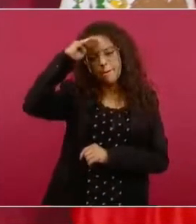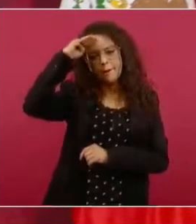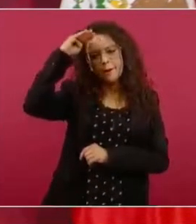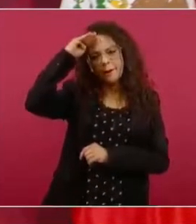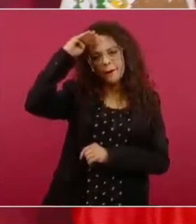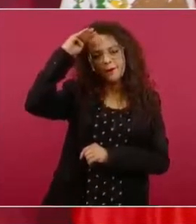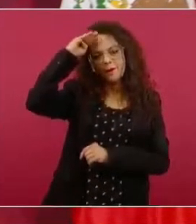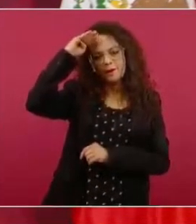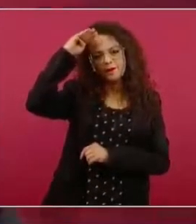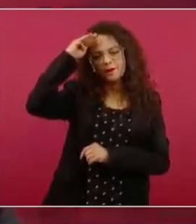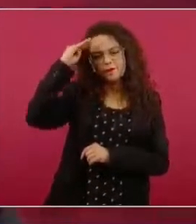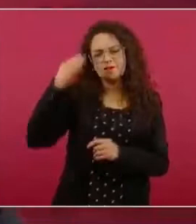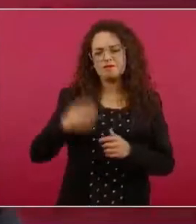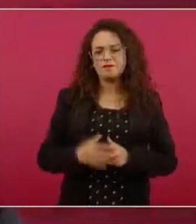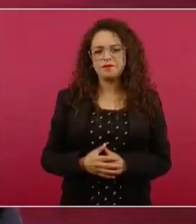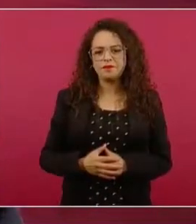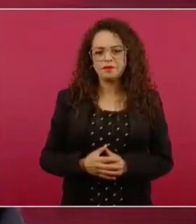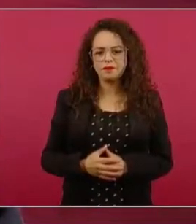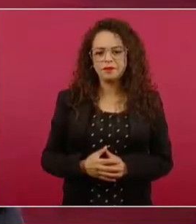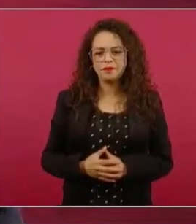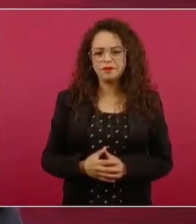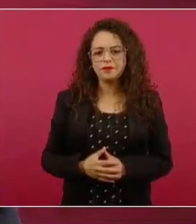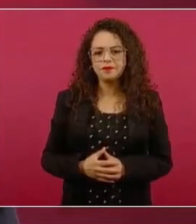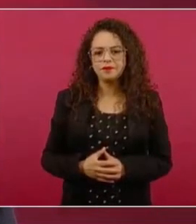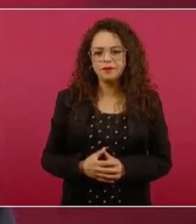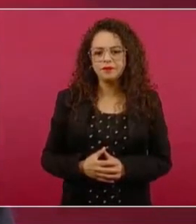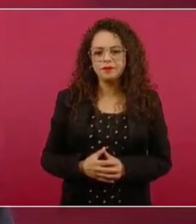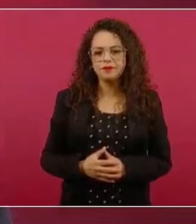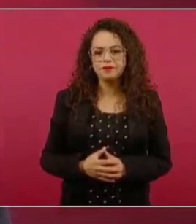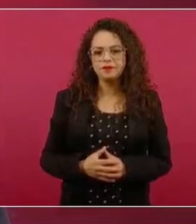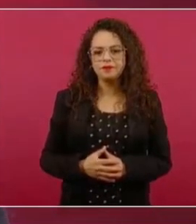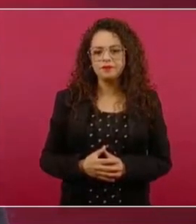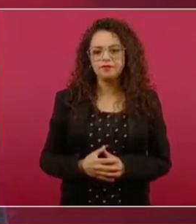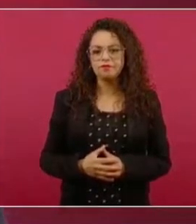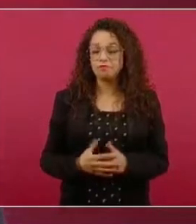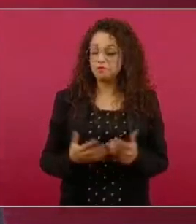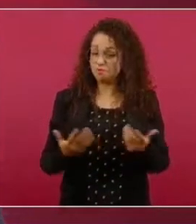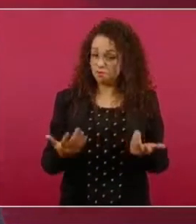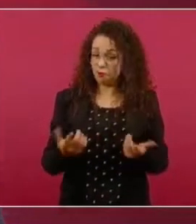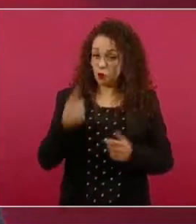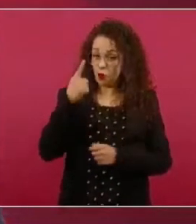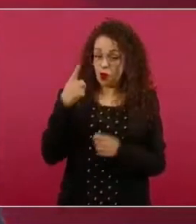¿qué siente un potentado de México